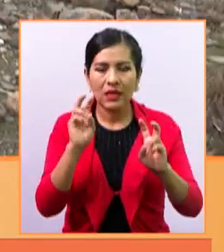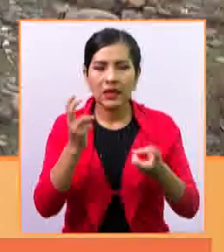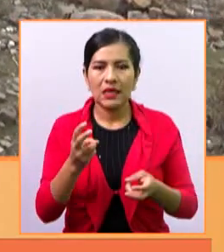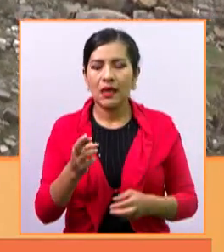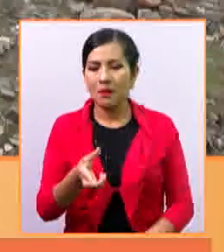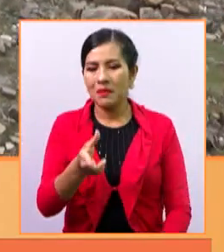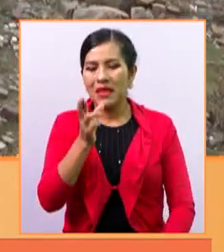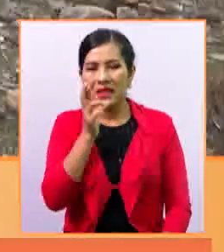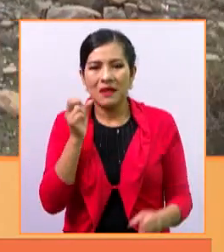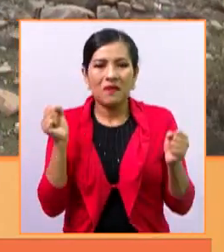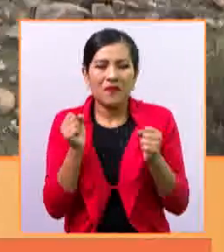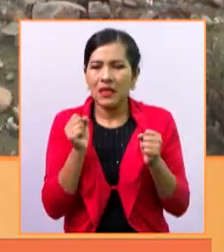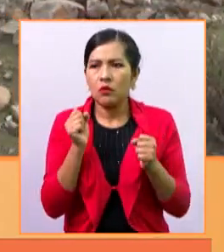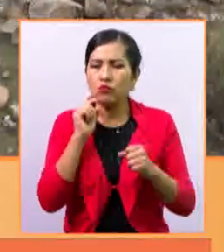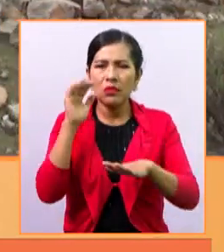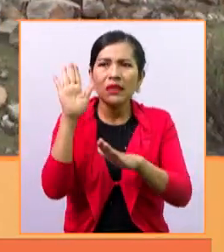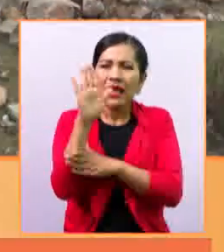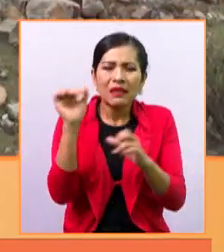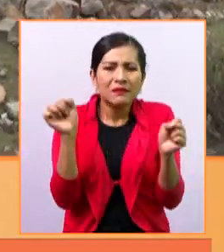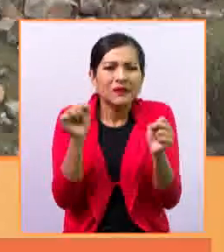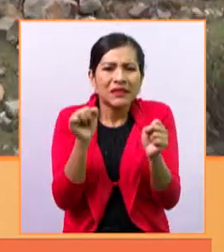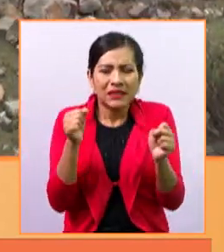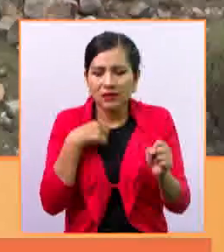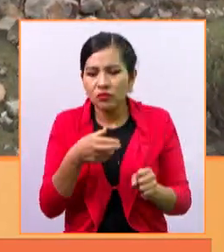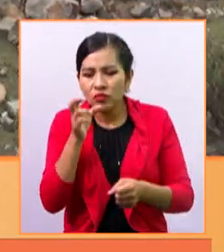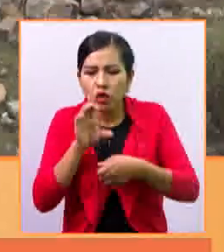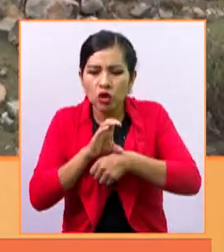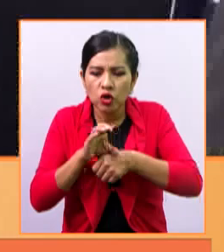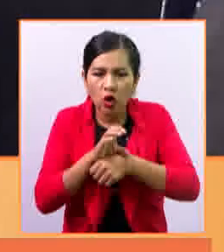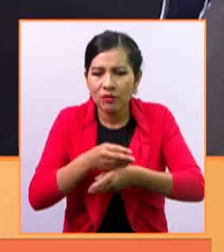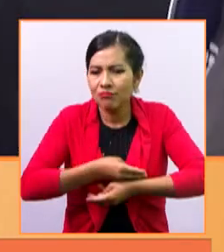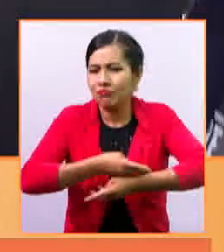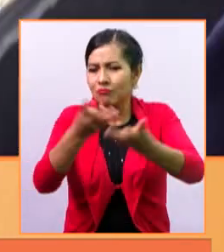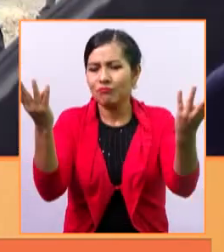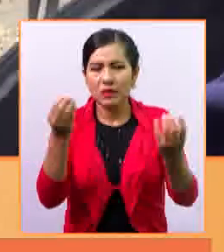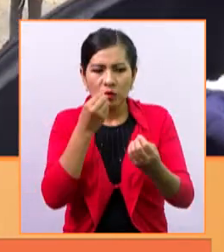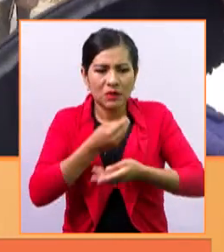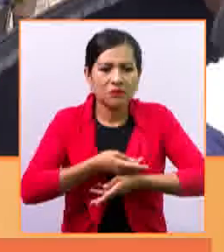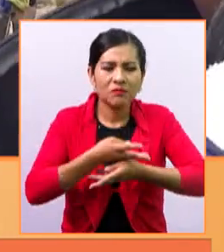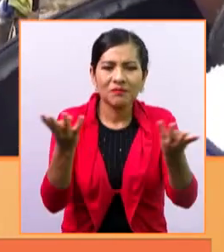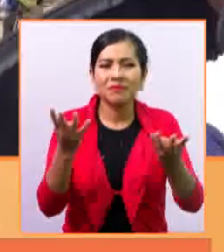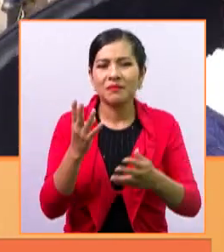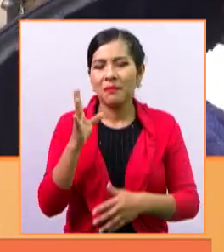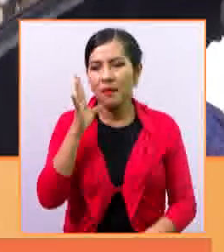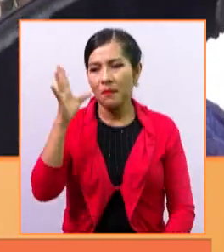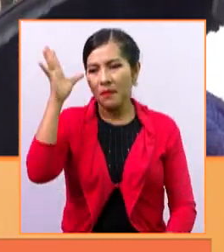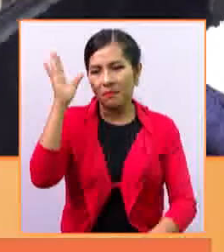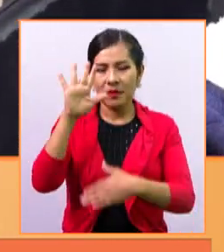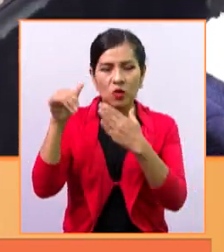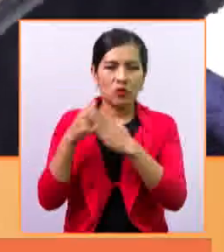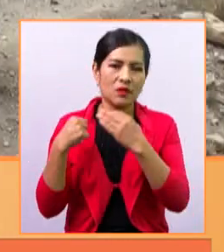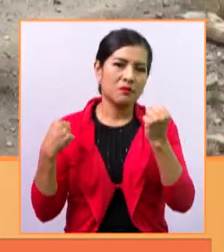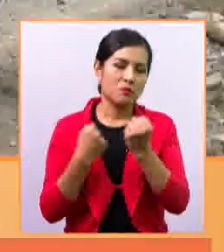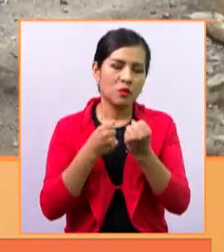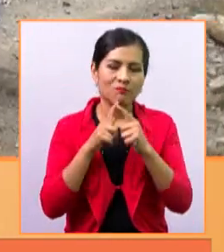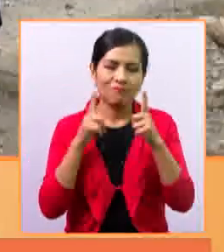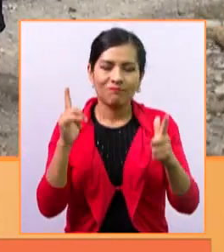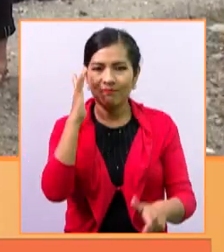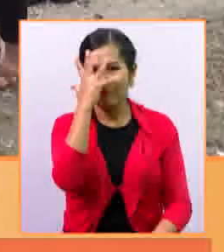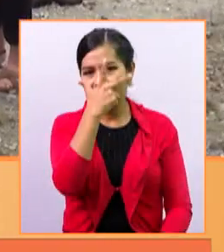frío, tibio, tibiecito, chocolate, darles y atenderlos,